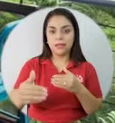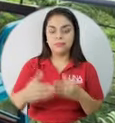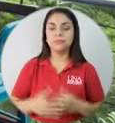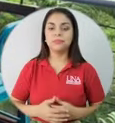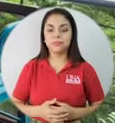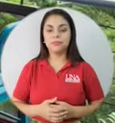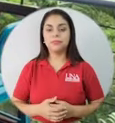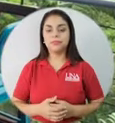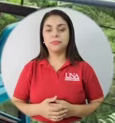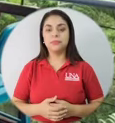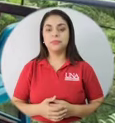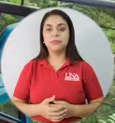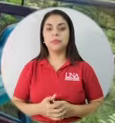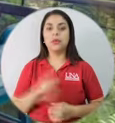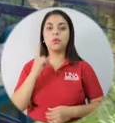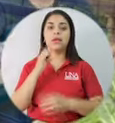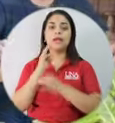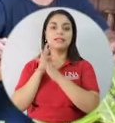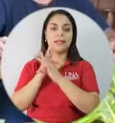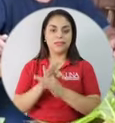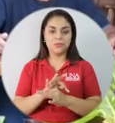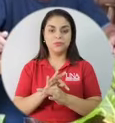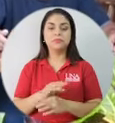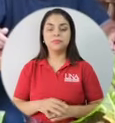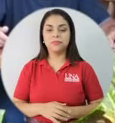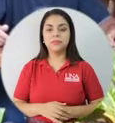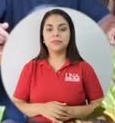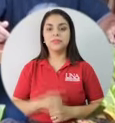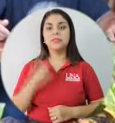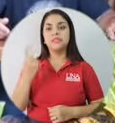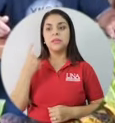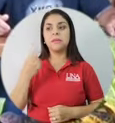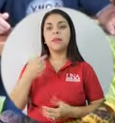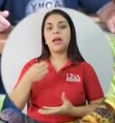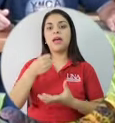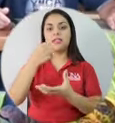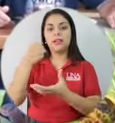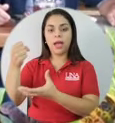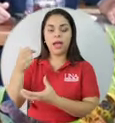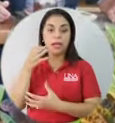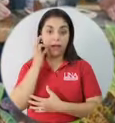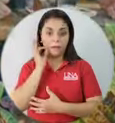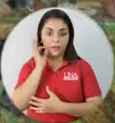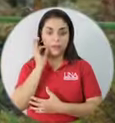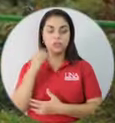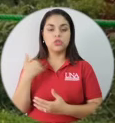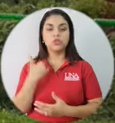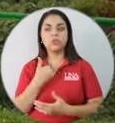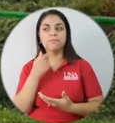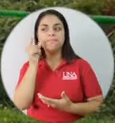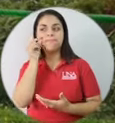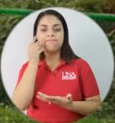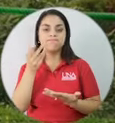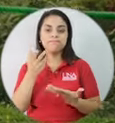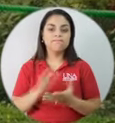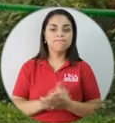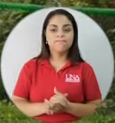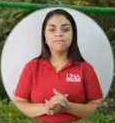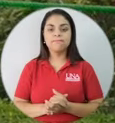más allá del recibido. Una tradición siempre ha sido entregar el café. Entonces nos entra